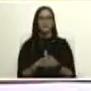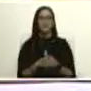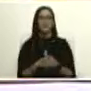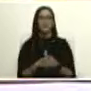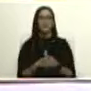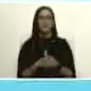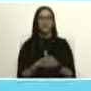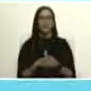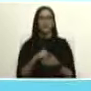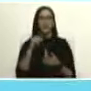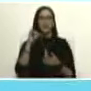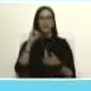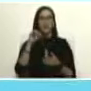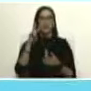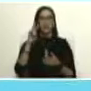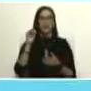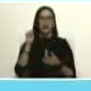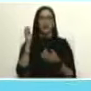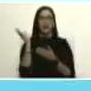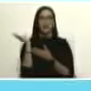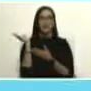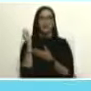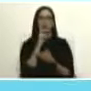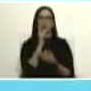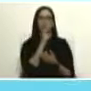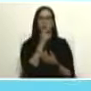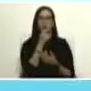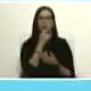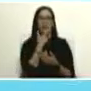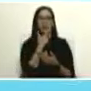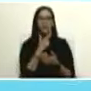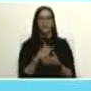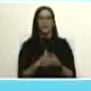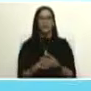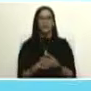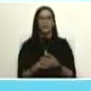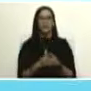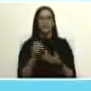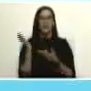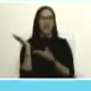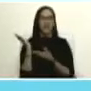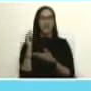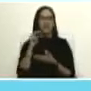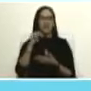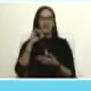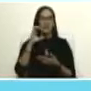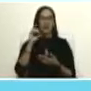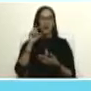Allá está Ivana. Nombre bonito, ¿verdad? Y aquí está Nicole.